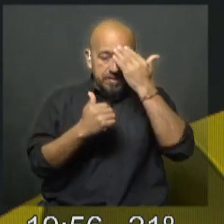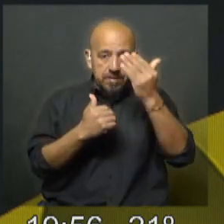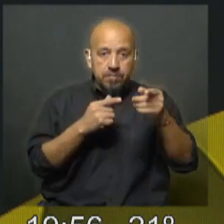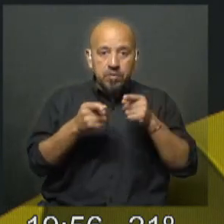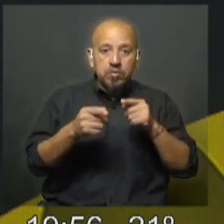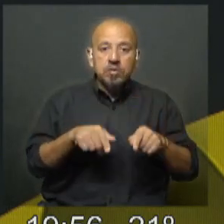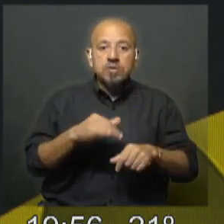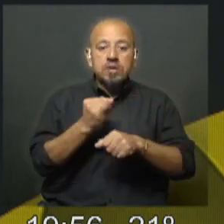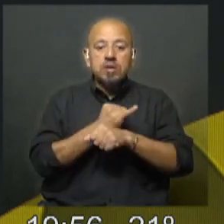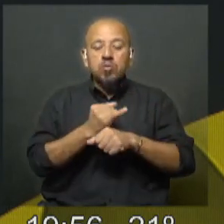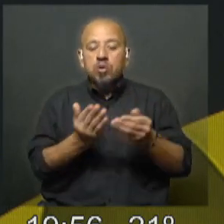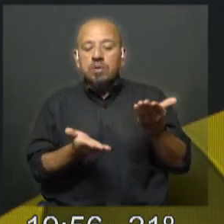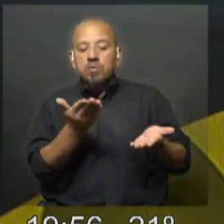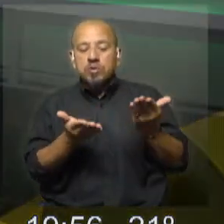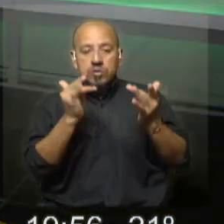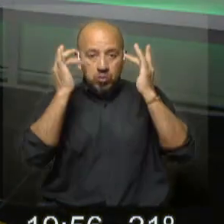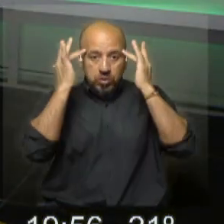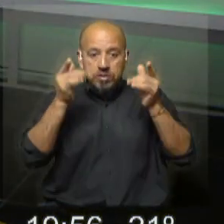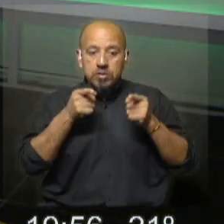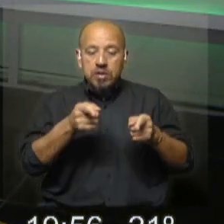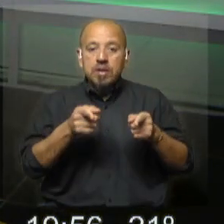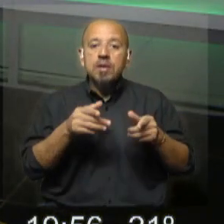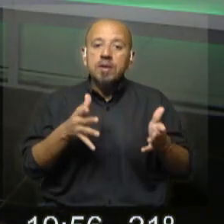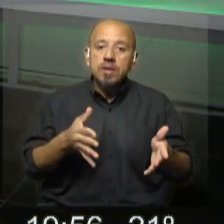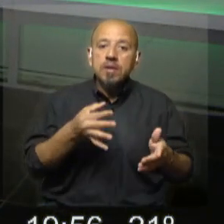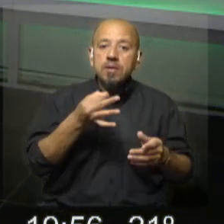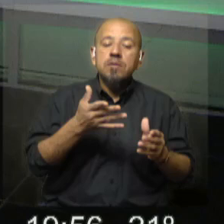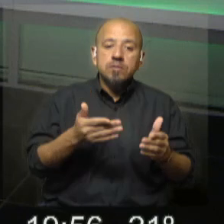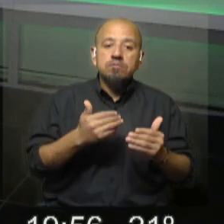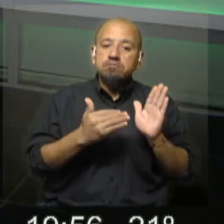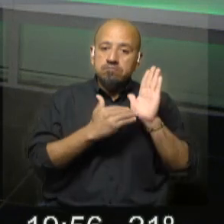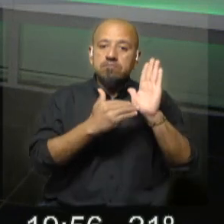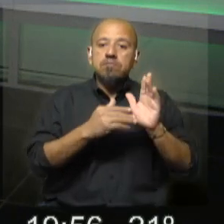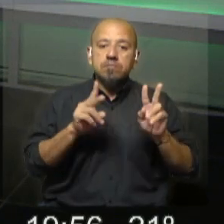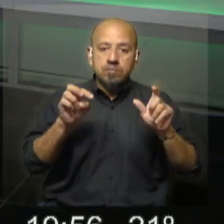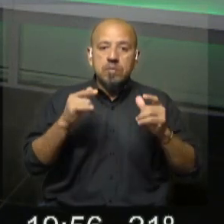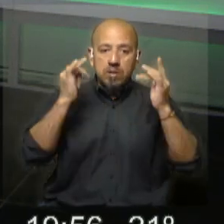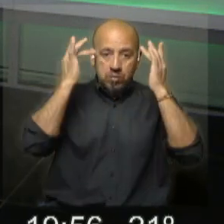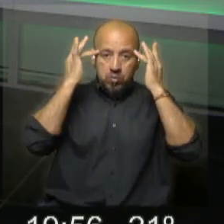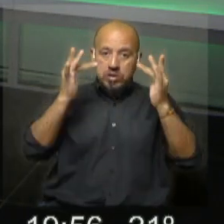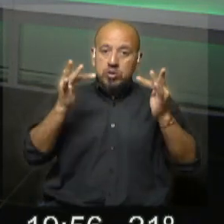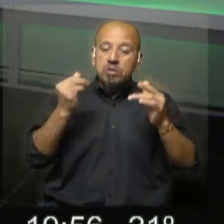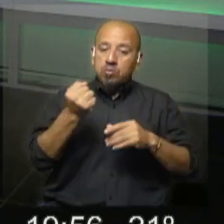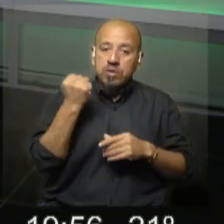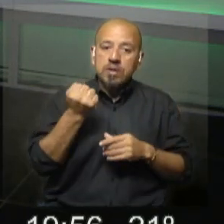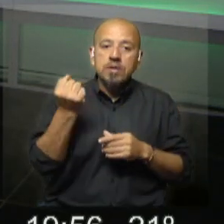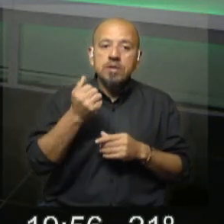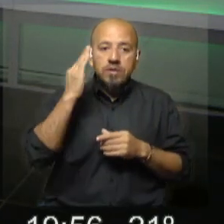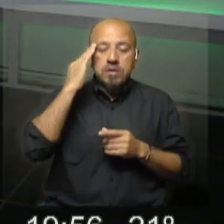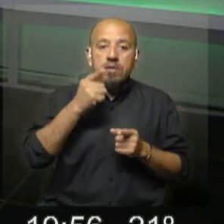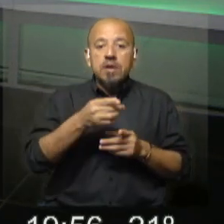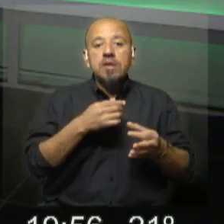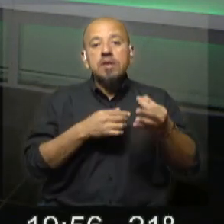de Evaluación Educativa, que además referente dentro del Frente Amplio en temas de educación. Él nos mencionaba